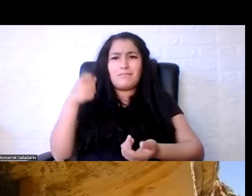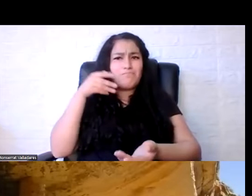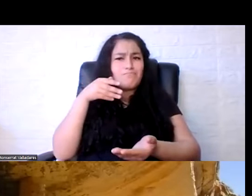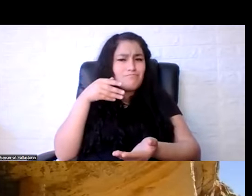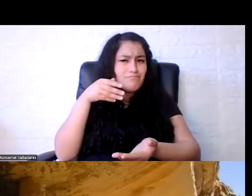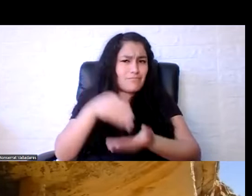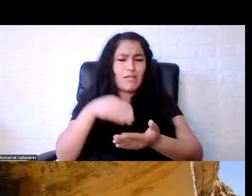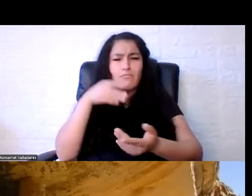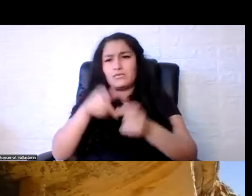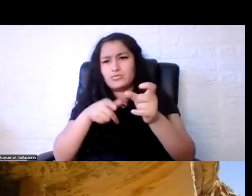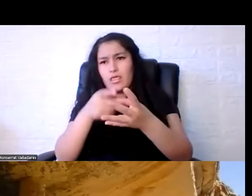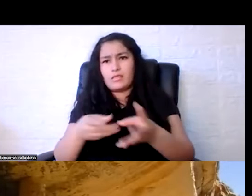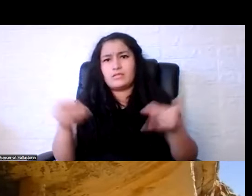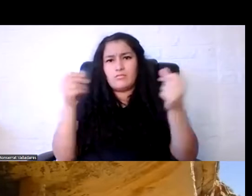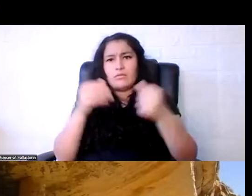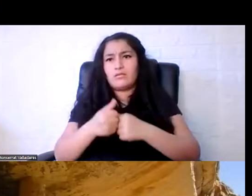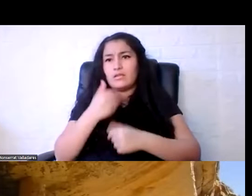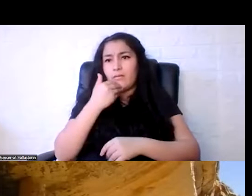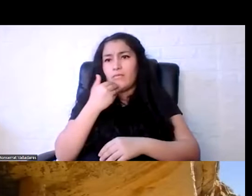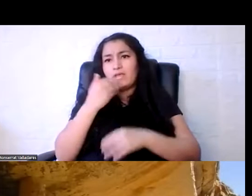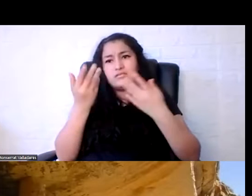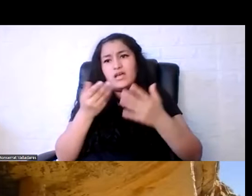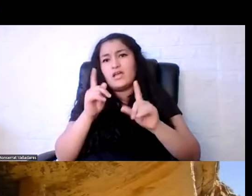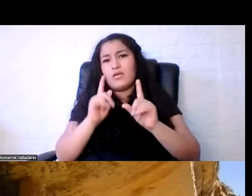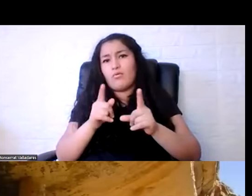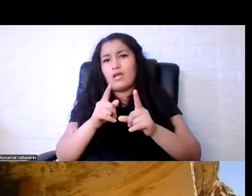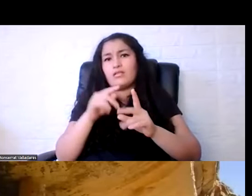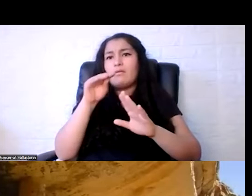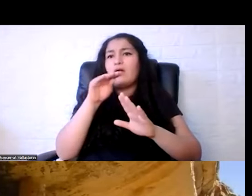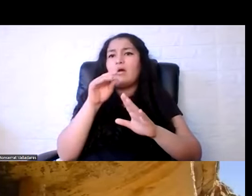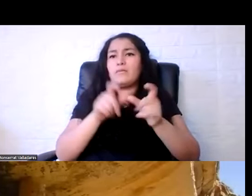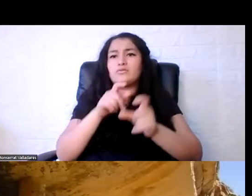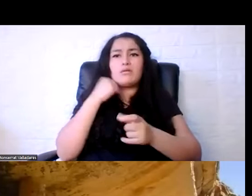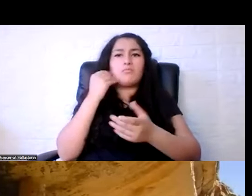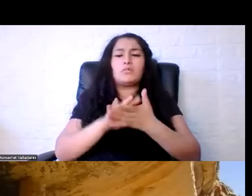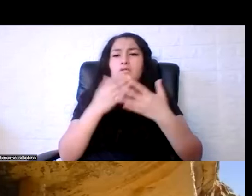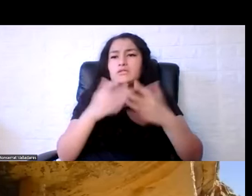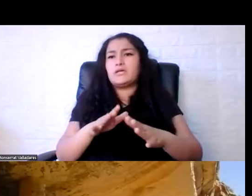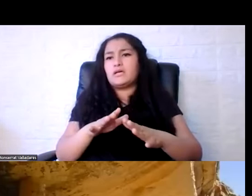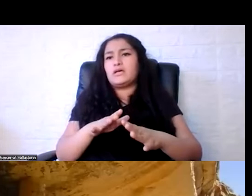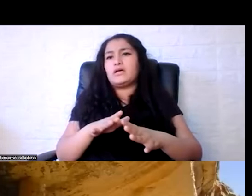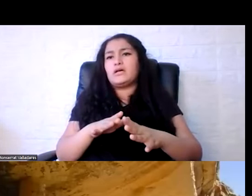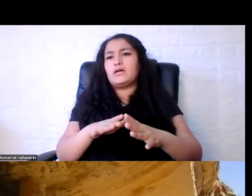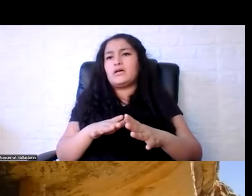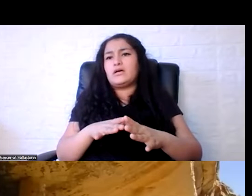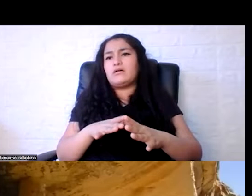Hay estigma hacia los muertos, aunque cada día es menos el estigma hacia los muertos, porque todas las personas ya han